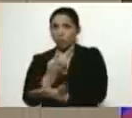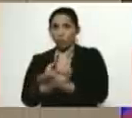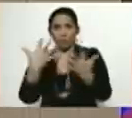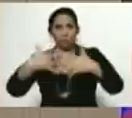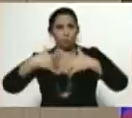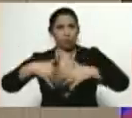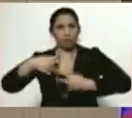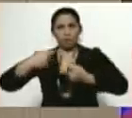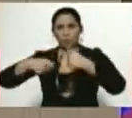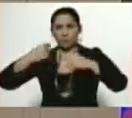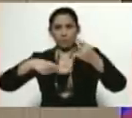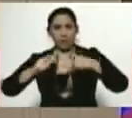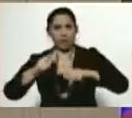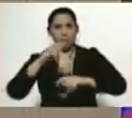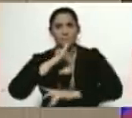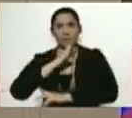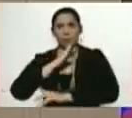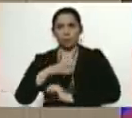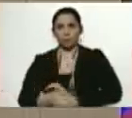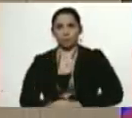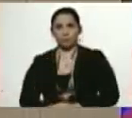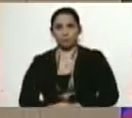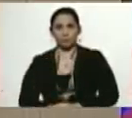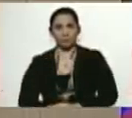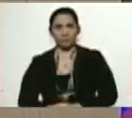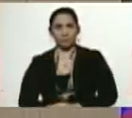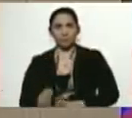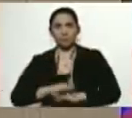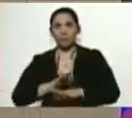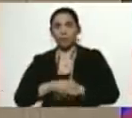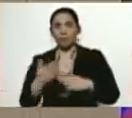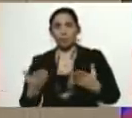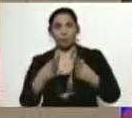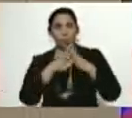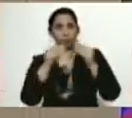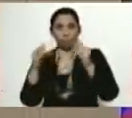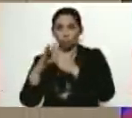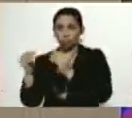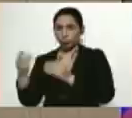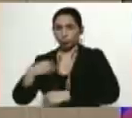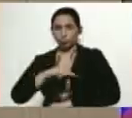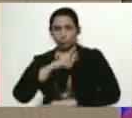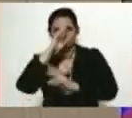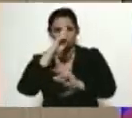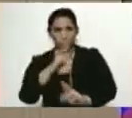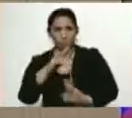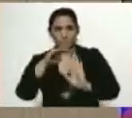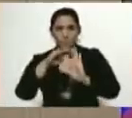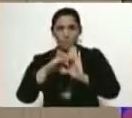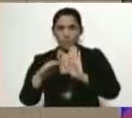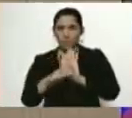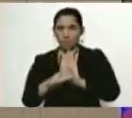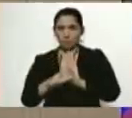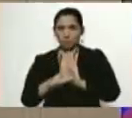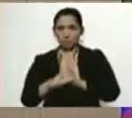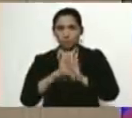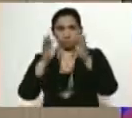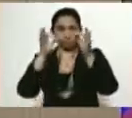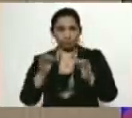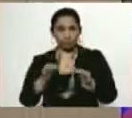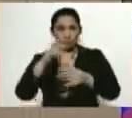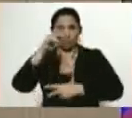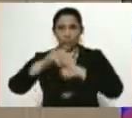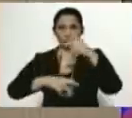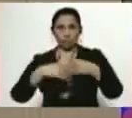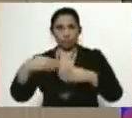industriales, comerciales, a la banca, porque todas y todos estamos cumpliendo de manera estricta este proceso